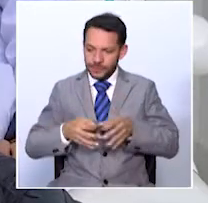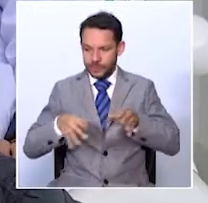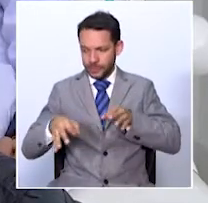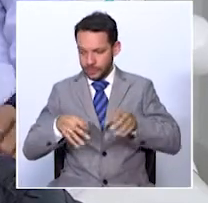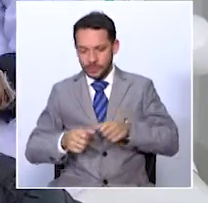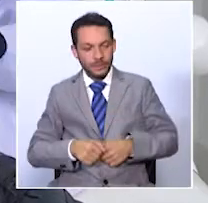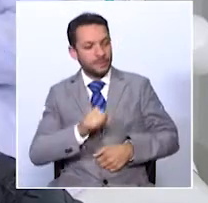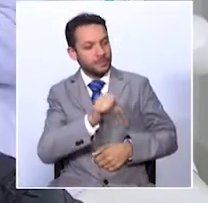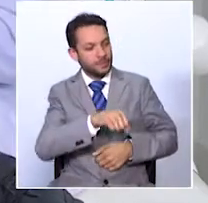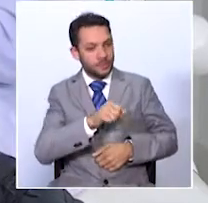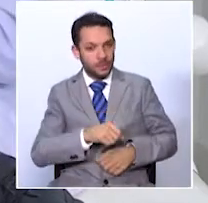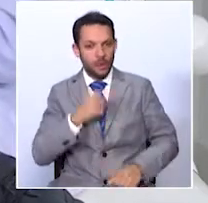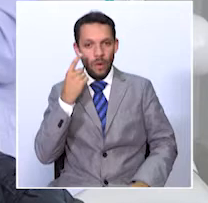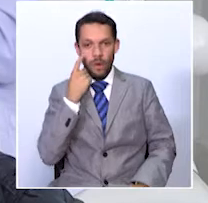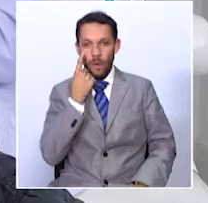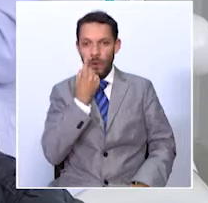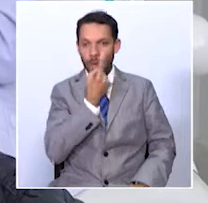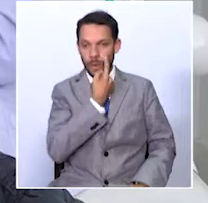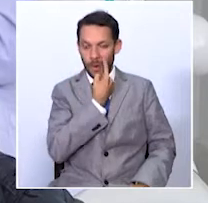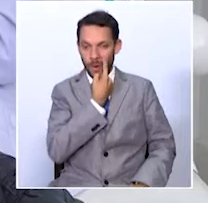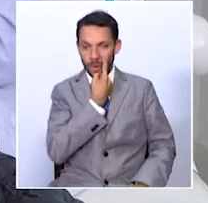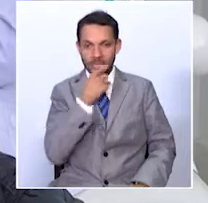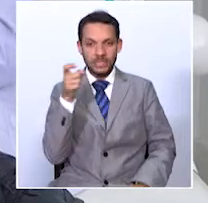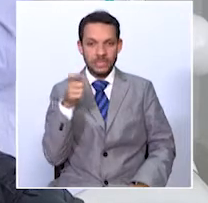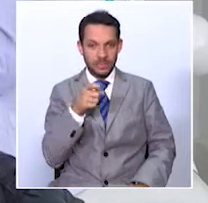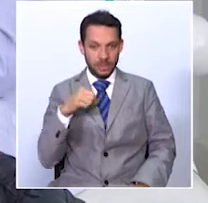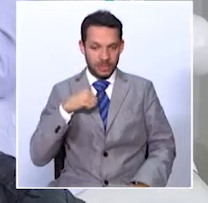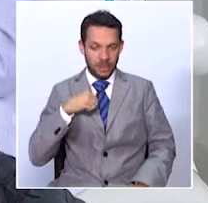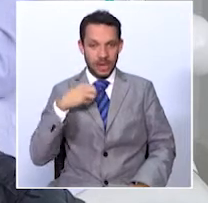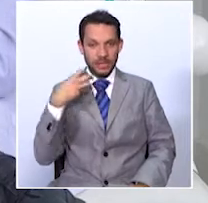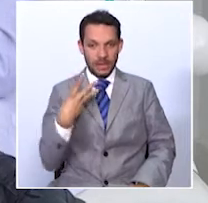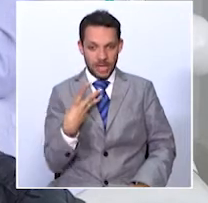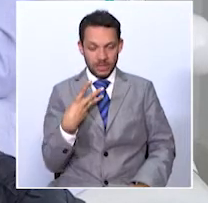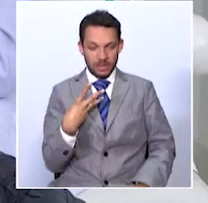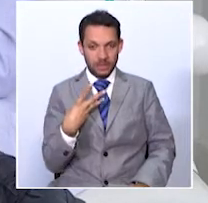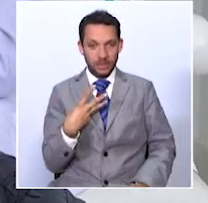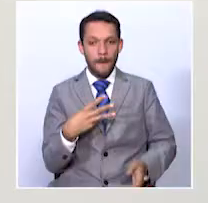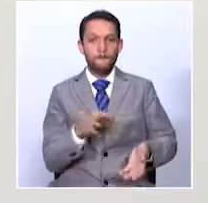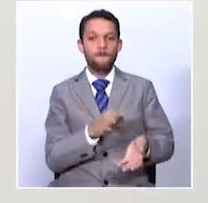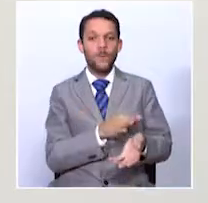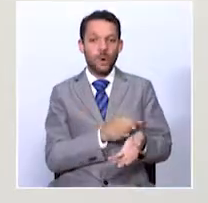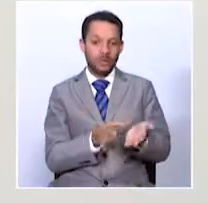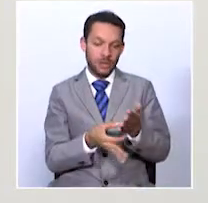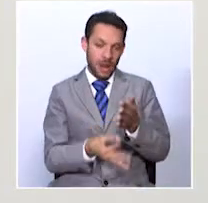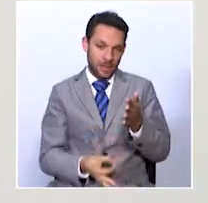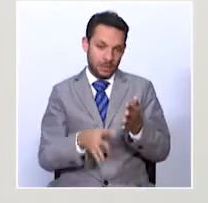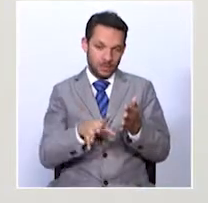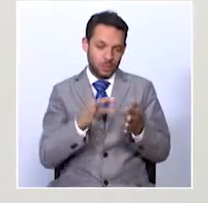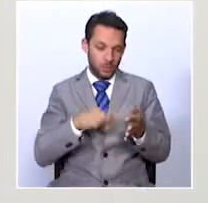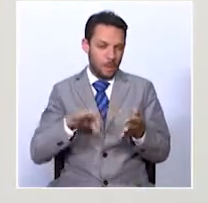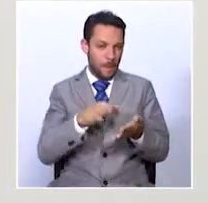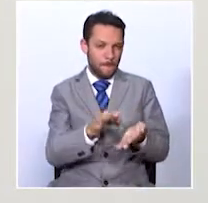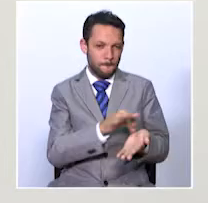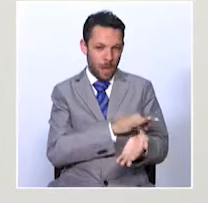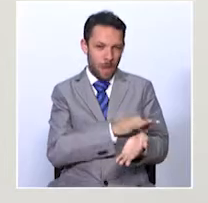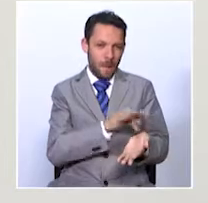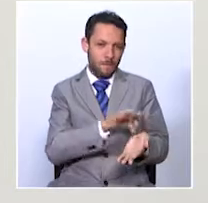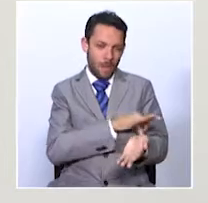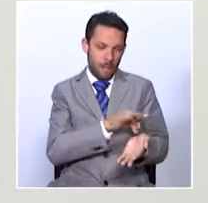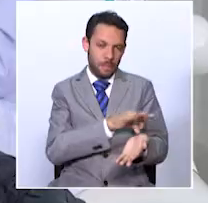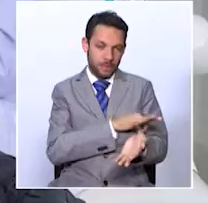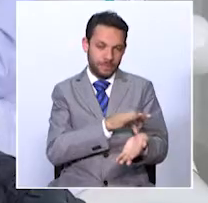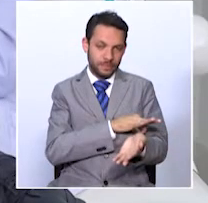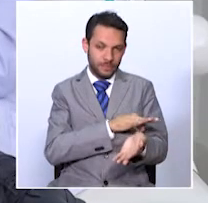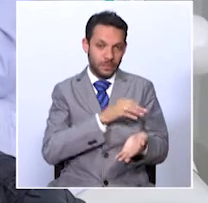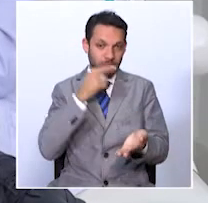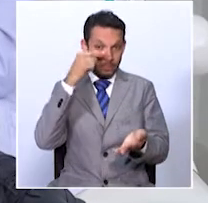Normalmente el ojo del ser humano tiene 3 bolsitas grasas en el párpado inferior y 2 bolsas grasas en el párpado